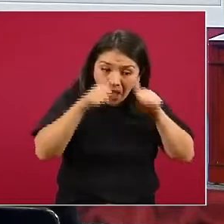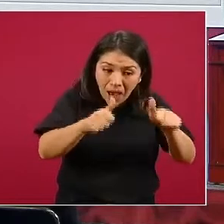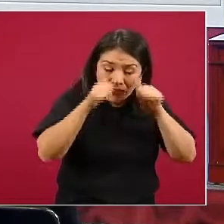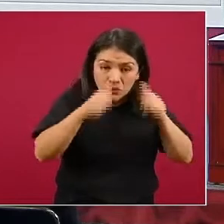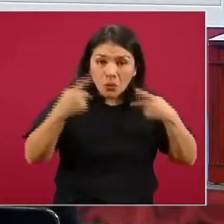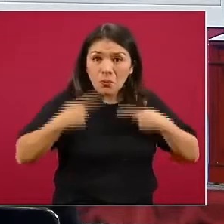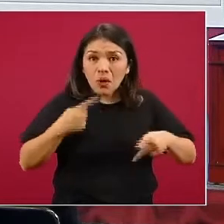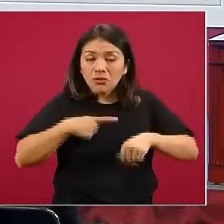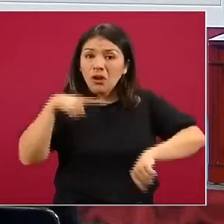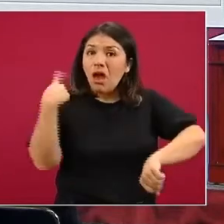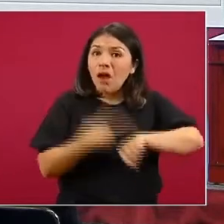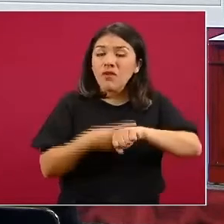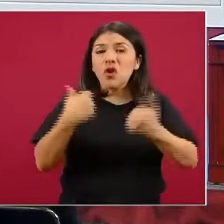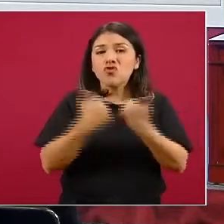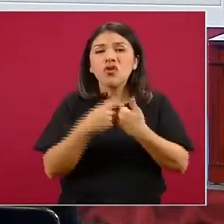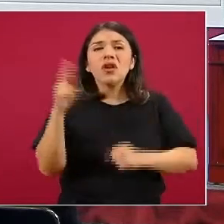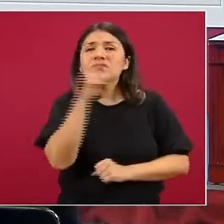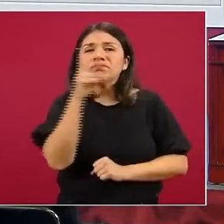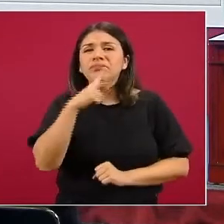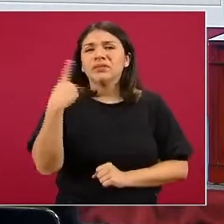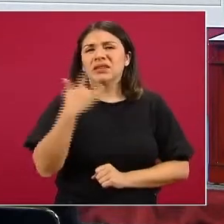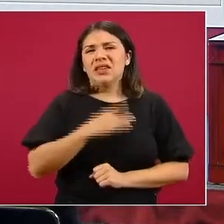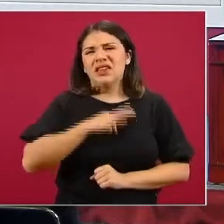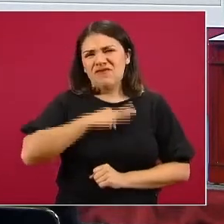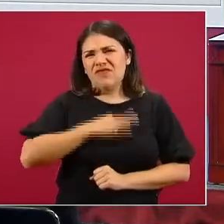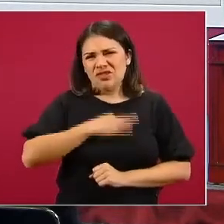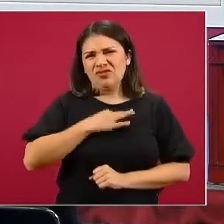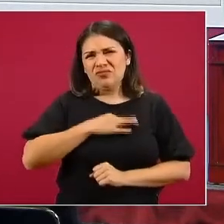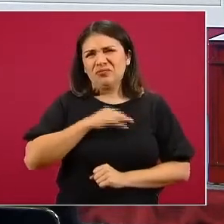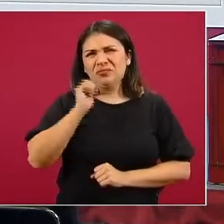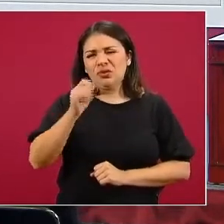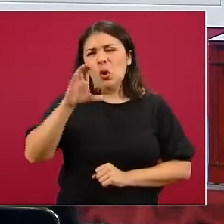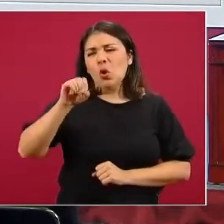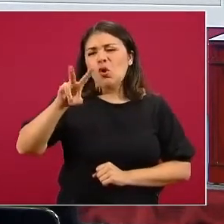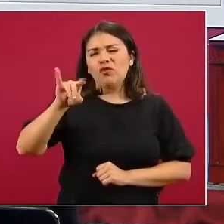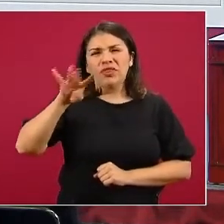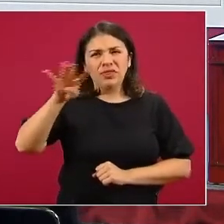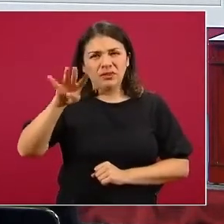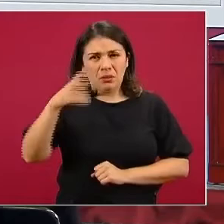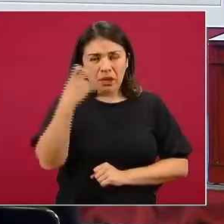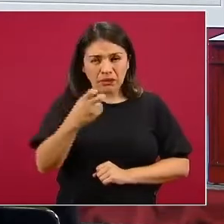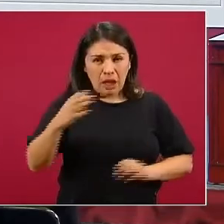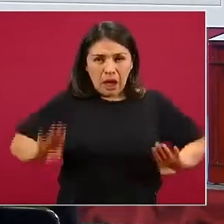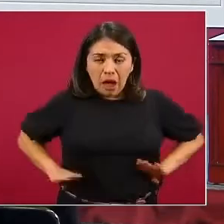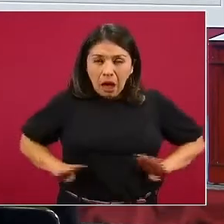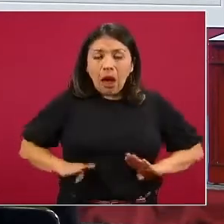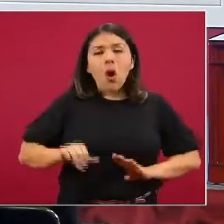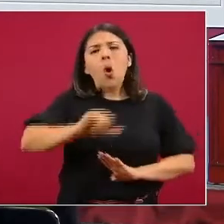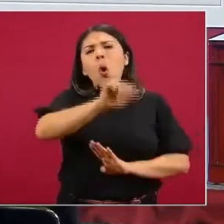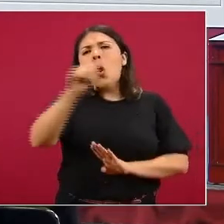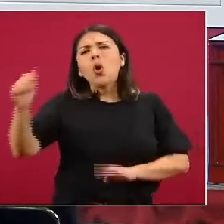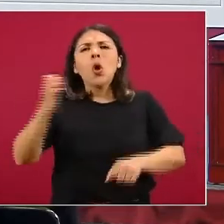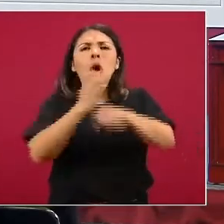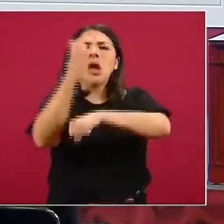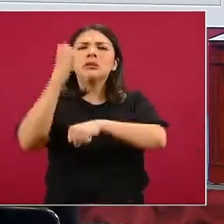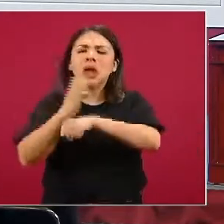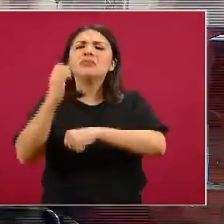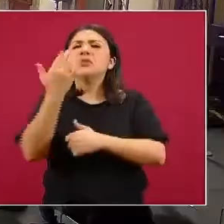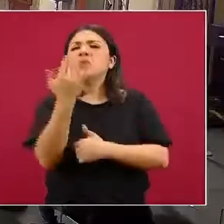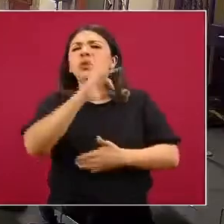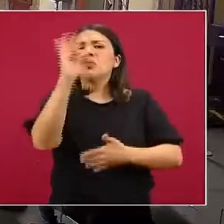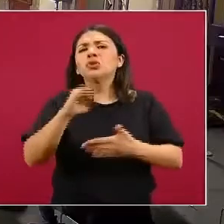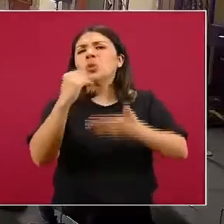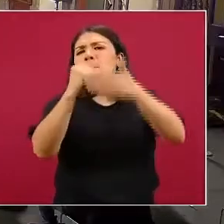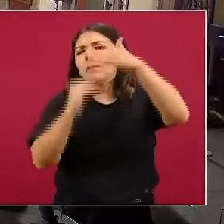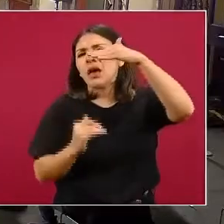con infección respiratoria aguda grave, el síndrome clínico de COVID, y todas las demás tienen menos de 50%.